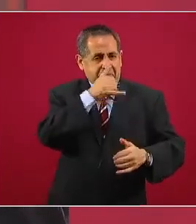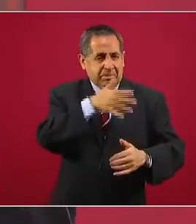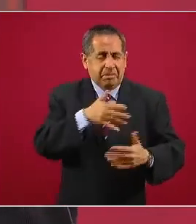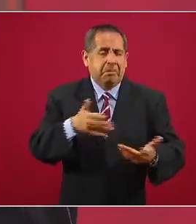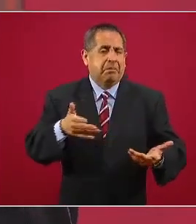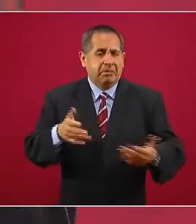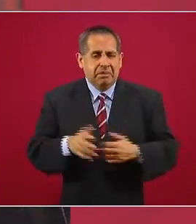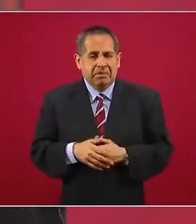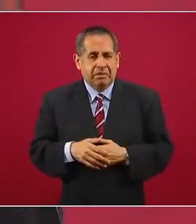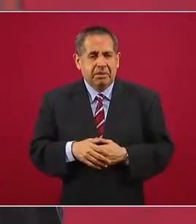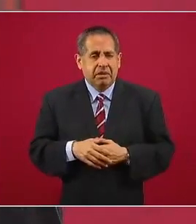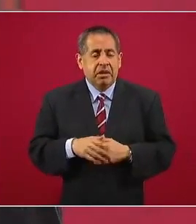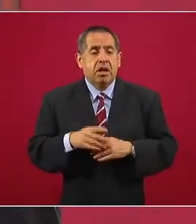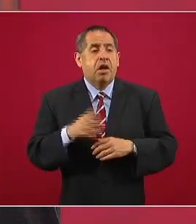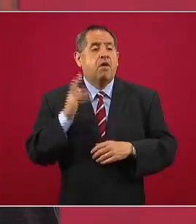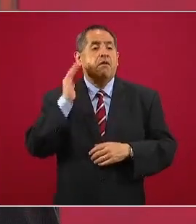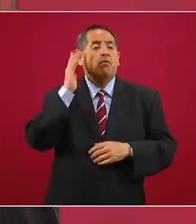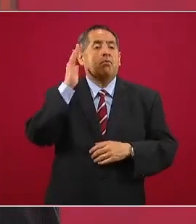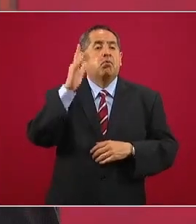Se les revierte.